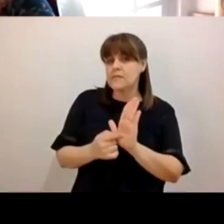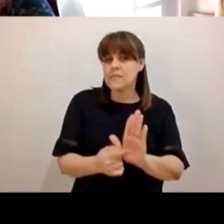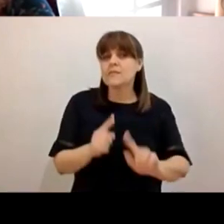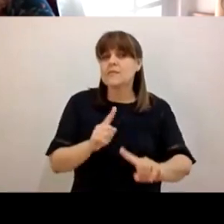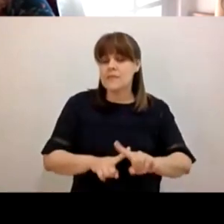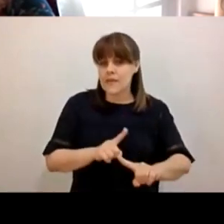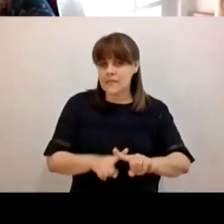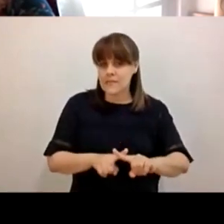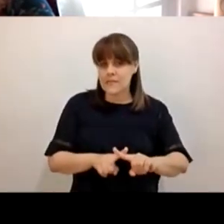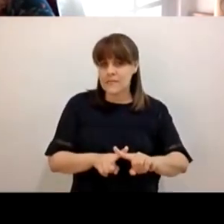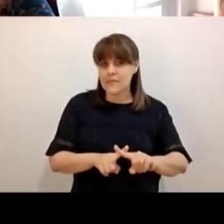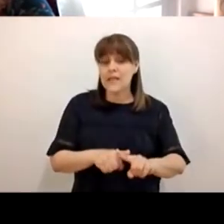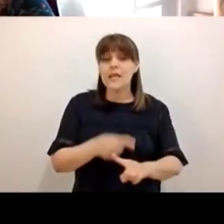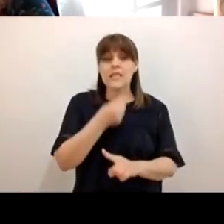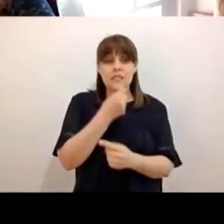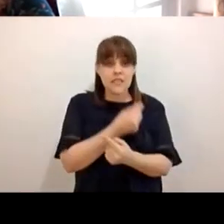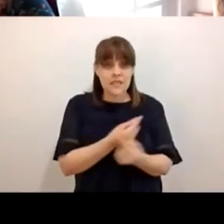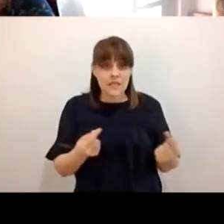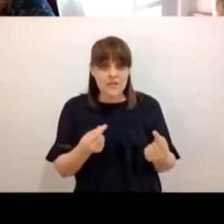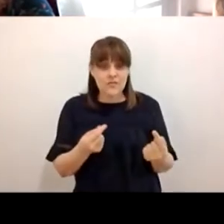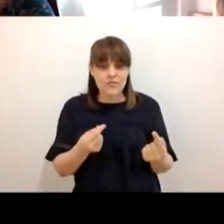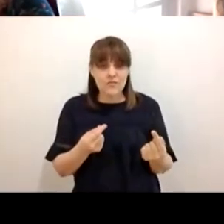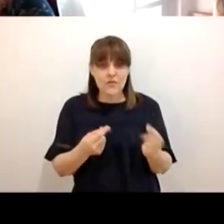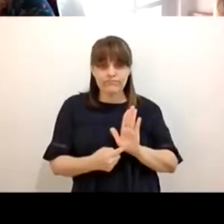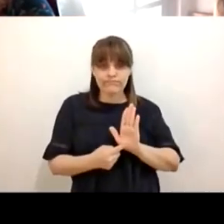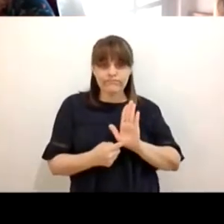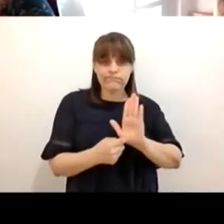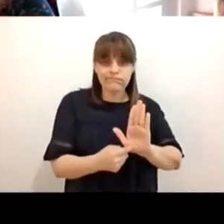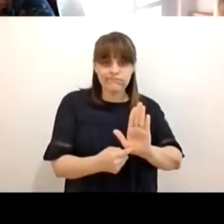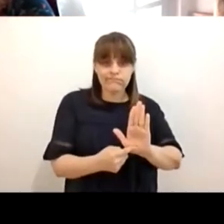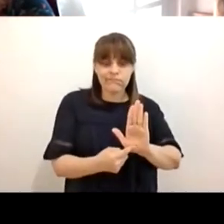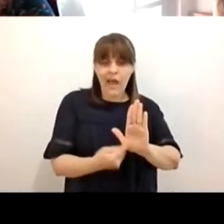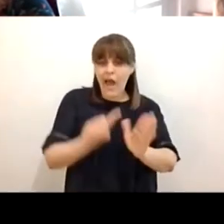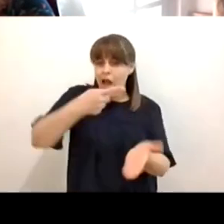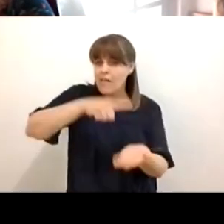yo creo que los niños y las niñas están siendo reflejo de la sociedad que tenemos